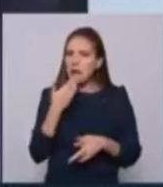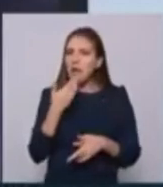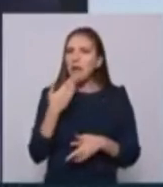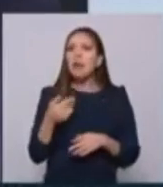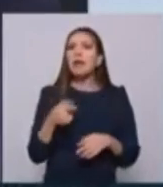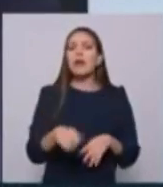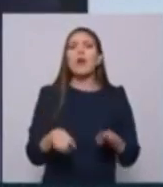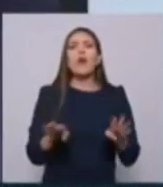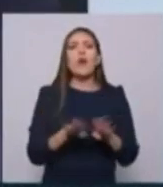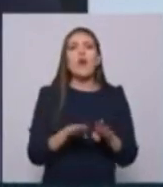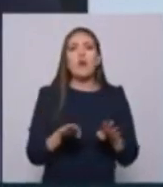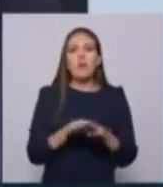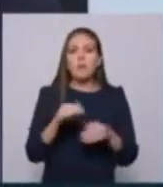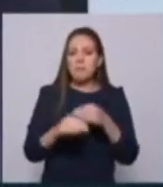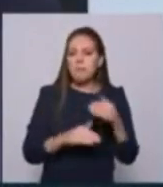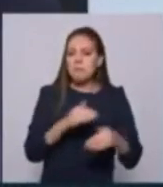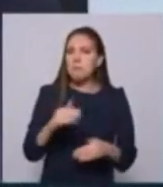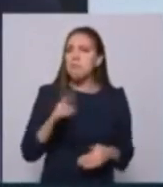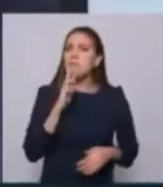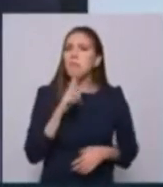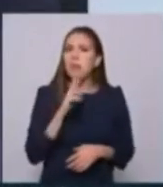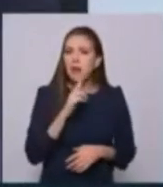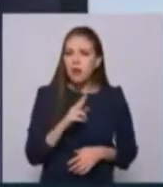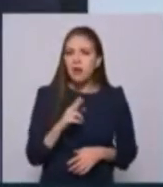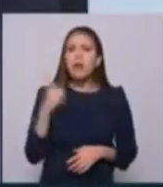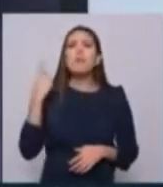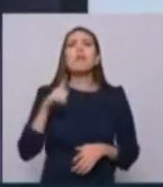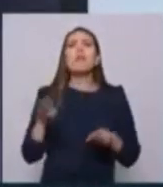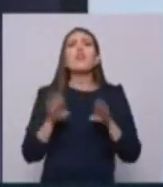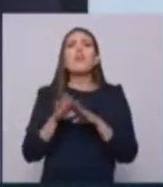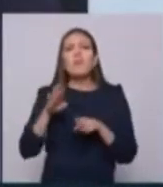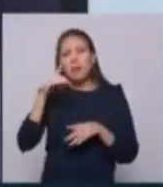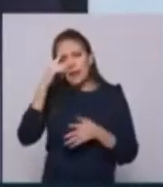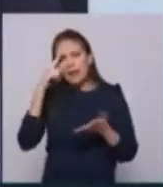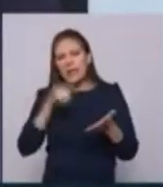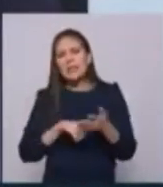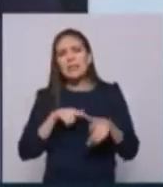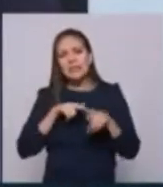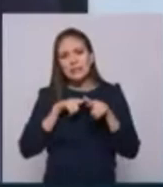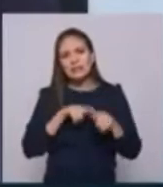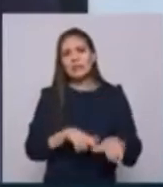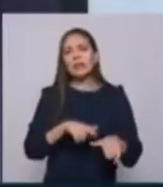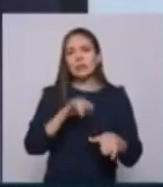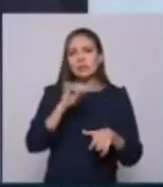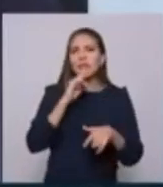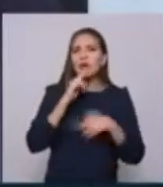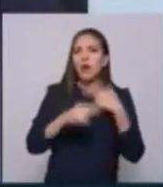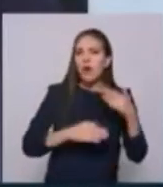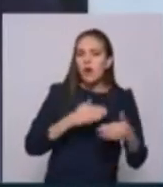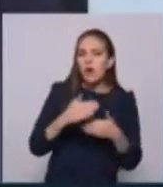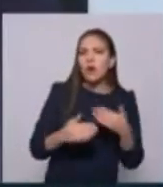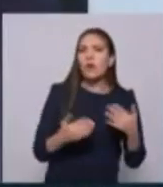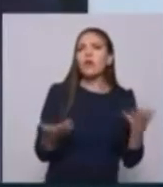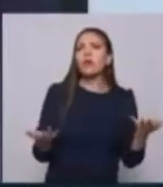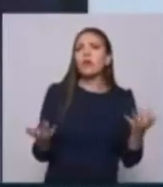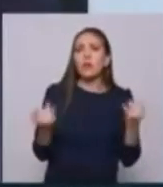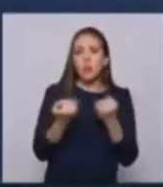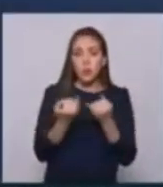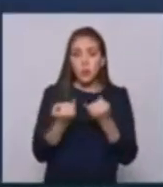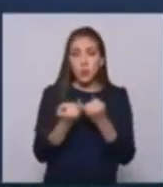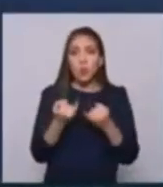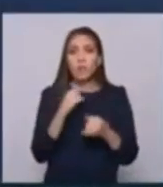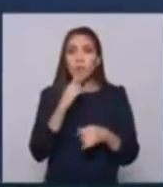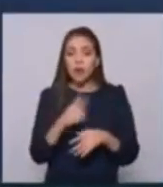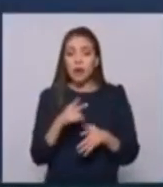ahí la llevamos, pero ¿cómo esperamos que avance este programa que se tiene y si habrá alguna respuesta también por parte de los países